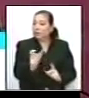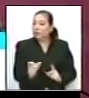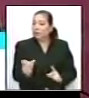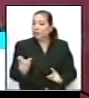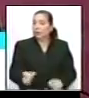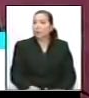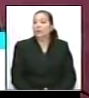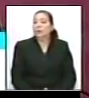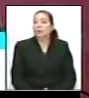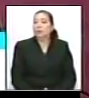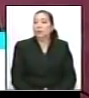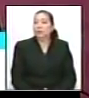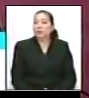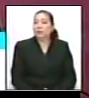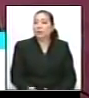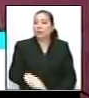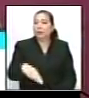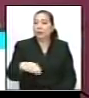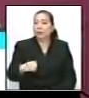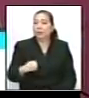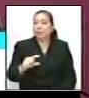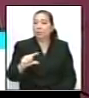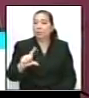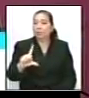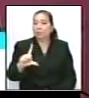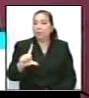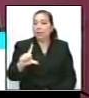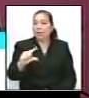congresista María Melgarejo,